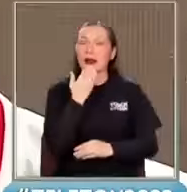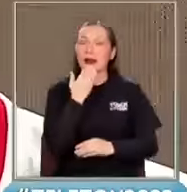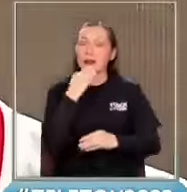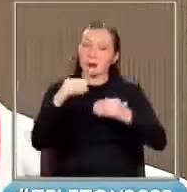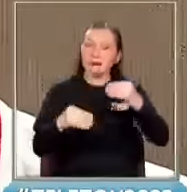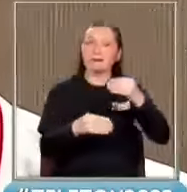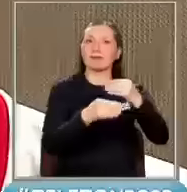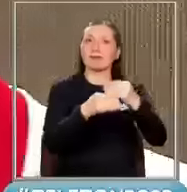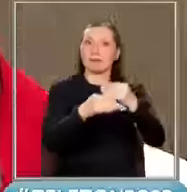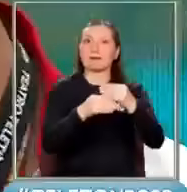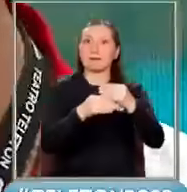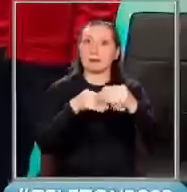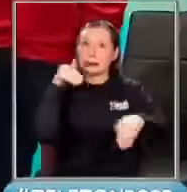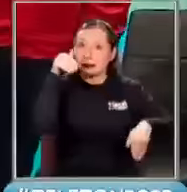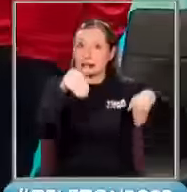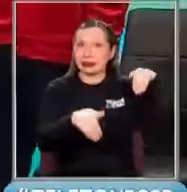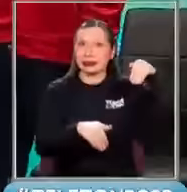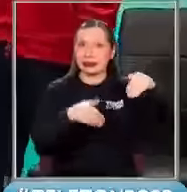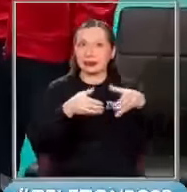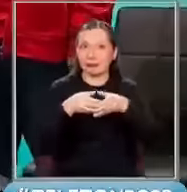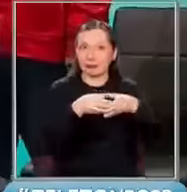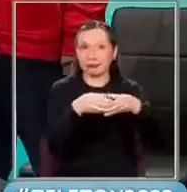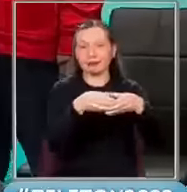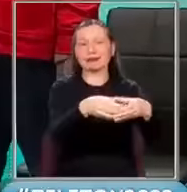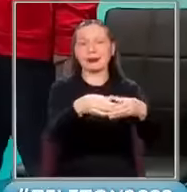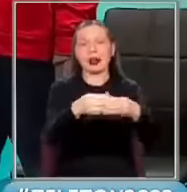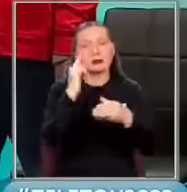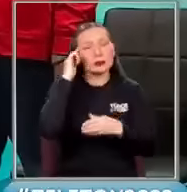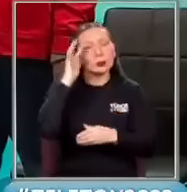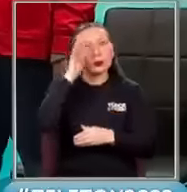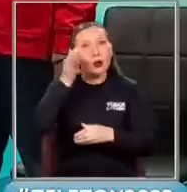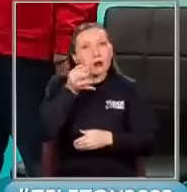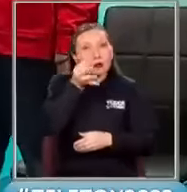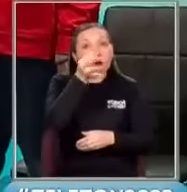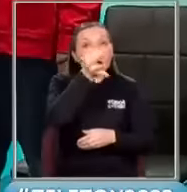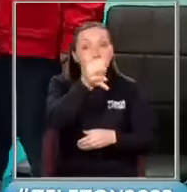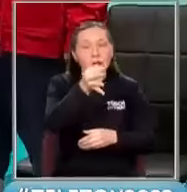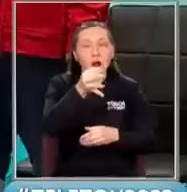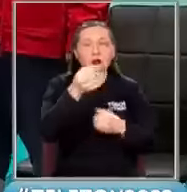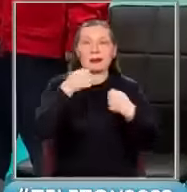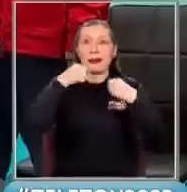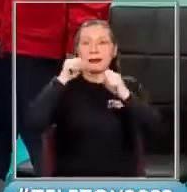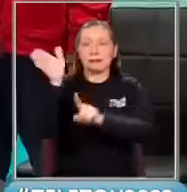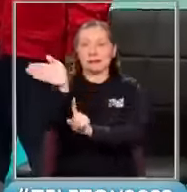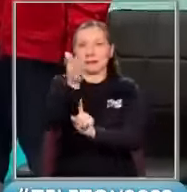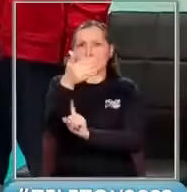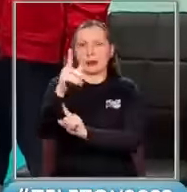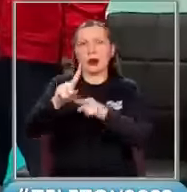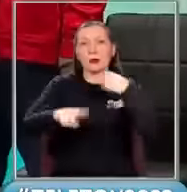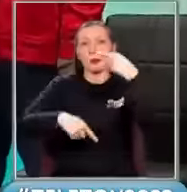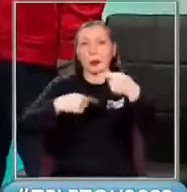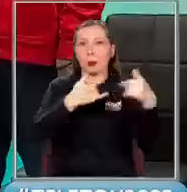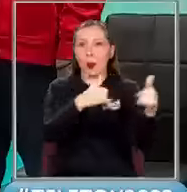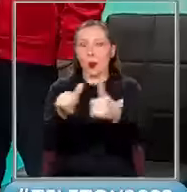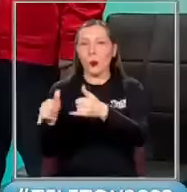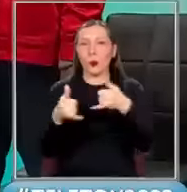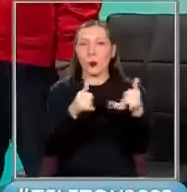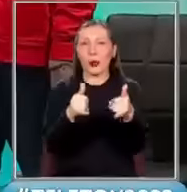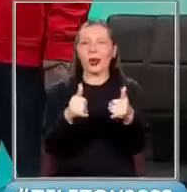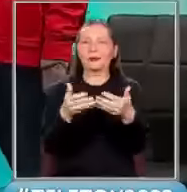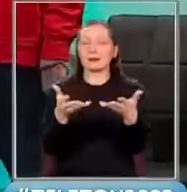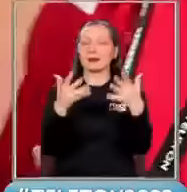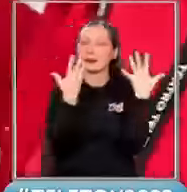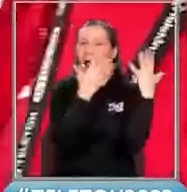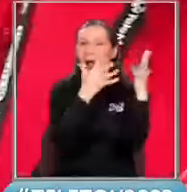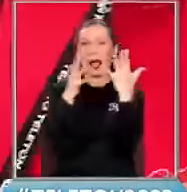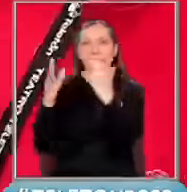al semillero, ¿no es cierto?, sí. de natación y sueñan con convertirse en nuestros grandes abanderados para los próximos Juegos. Así es que este es el